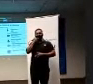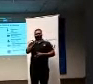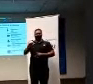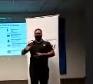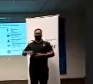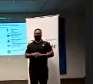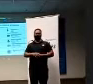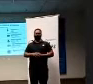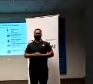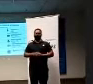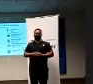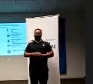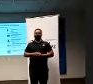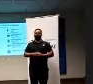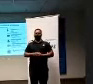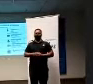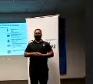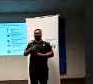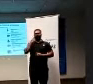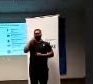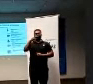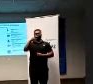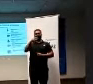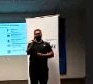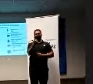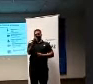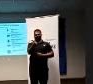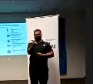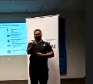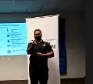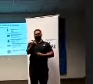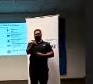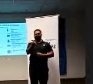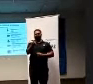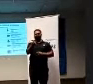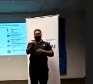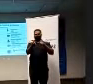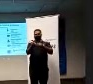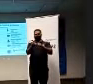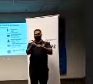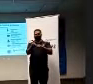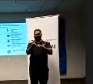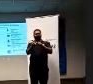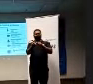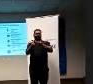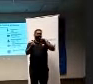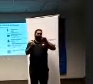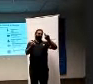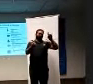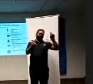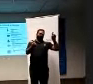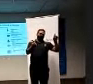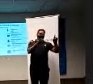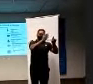Teniendo en cuenta esta fecha 16, pasaron 739 días desde el primer caso diagnosticado dentro del país,